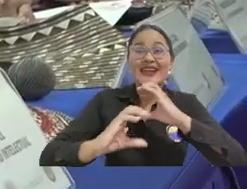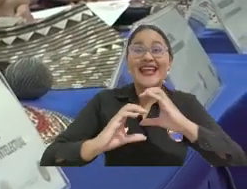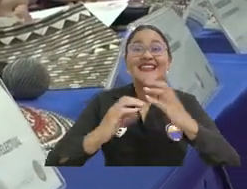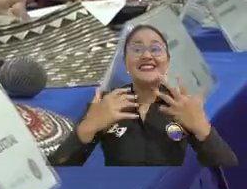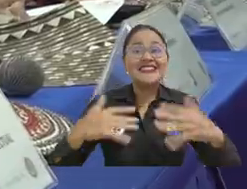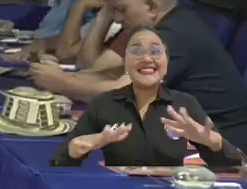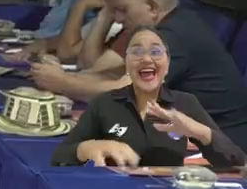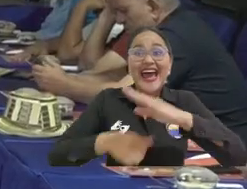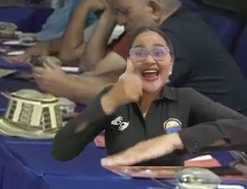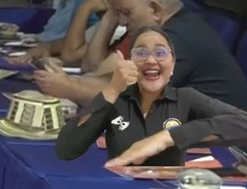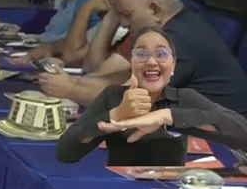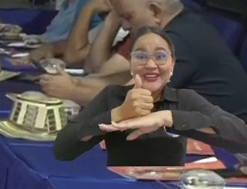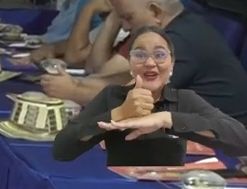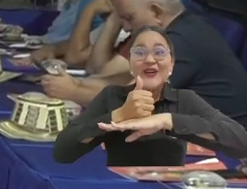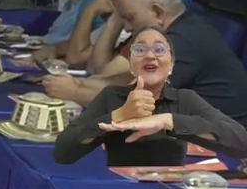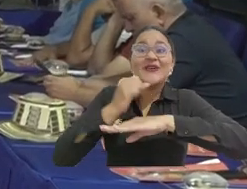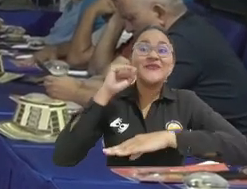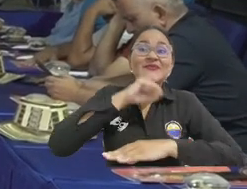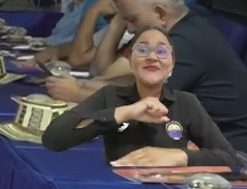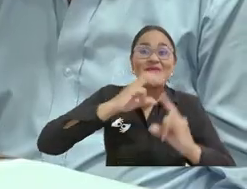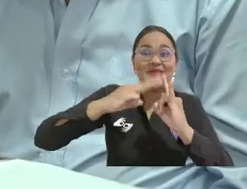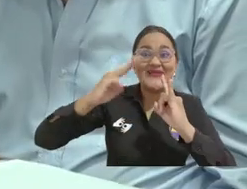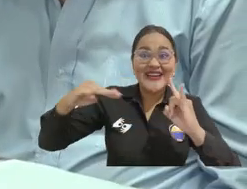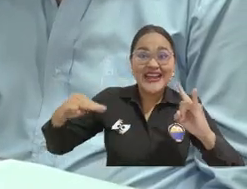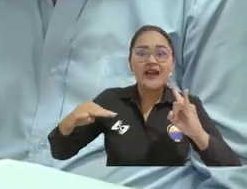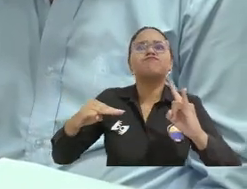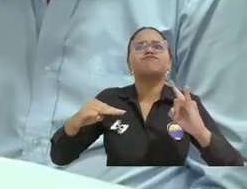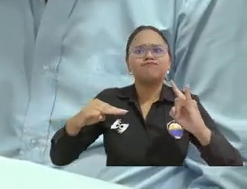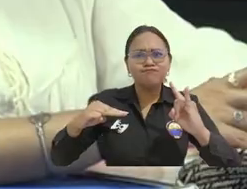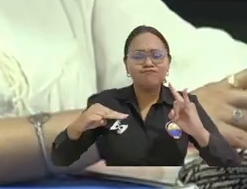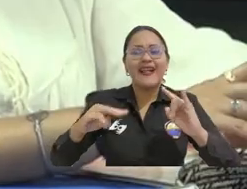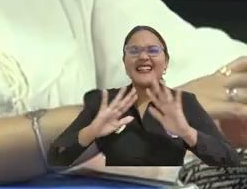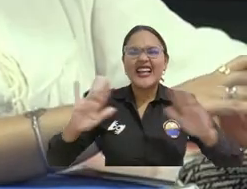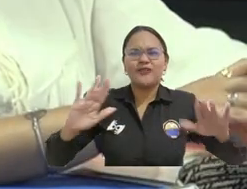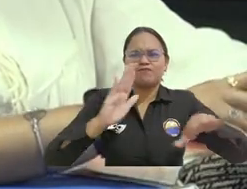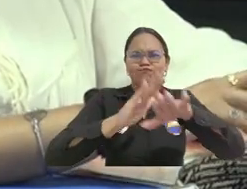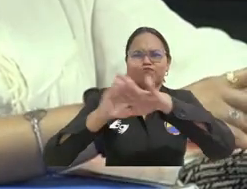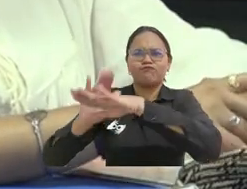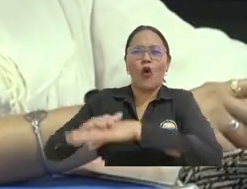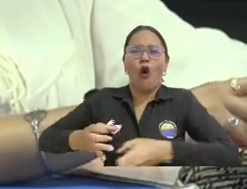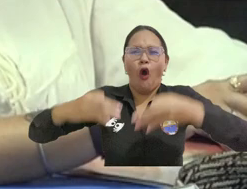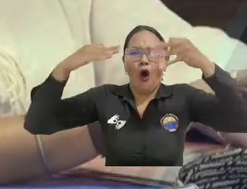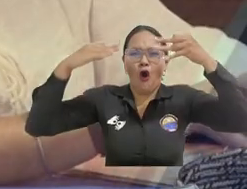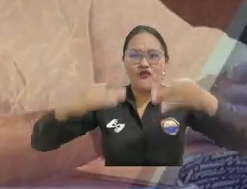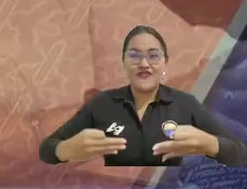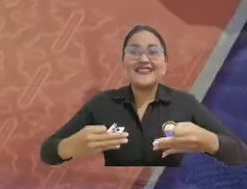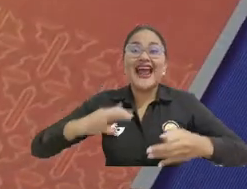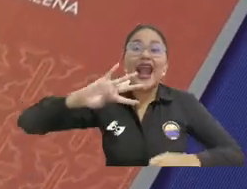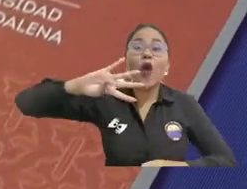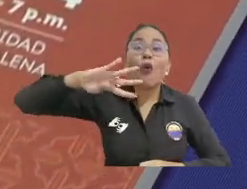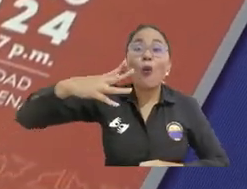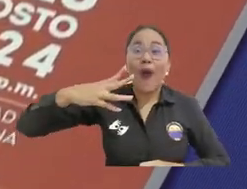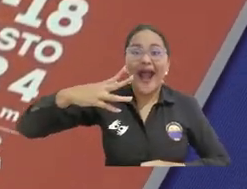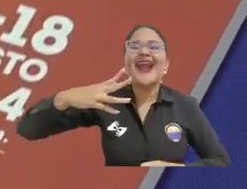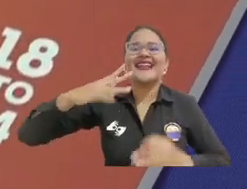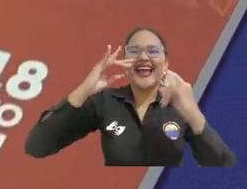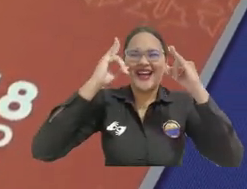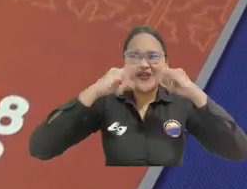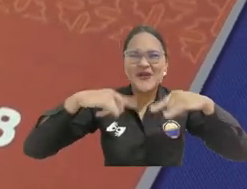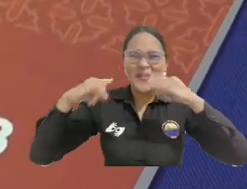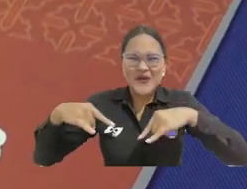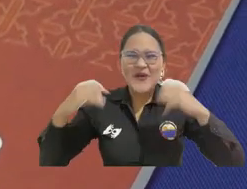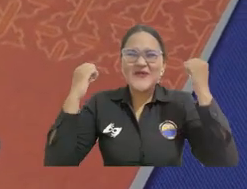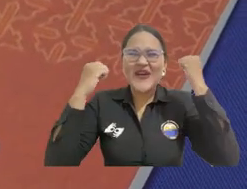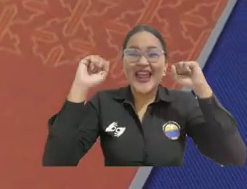Ante los diferentes medios de comunicación, el rector de la Universidad del Magdalena, doctor Pablo Vera Salazar, hizo oficial el lanzamiento